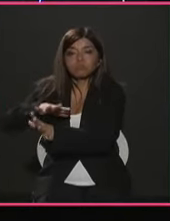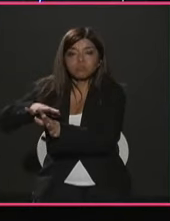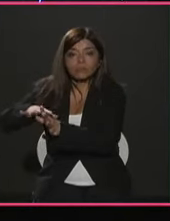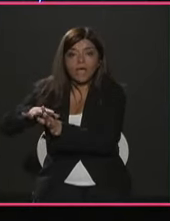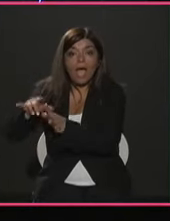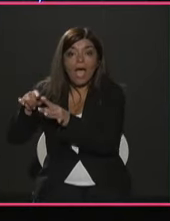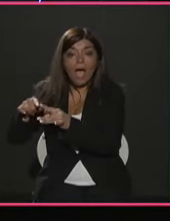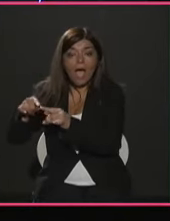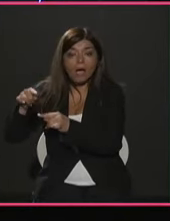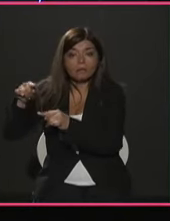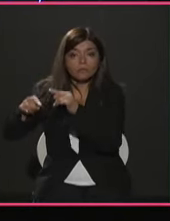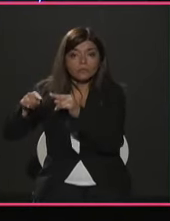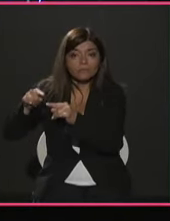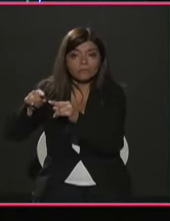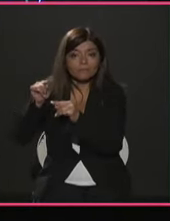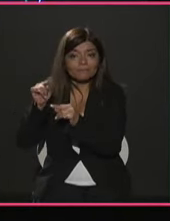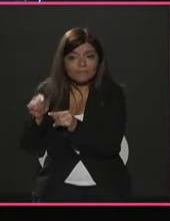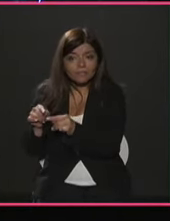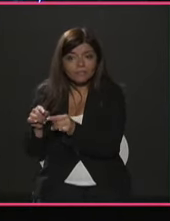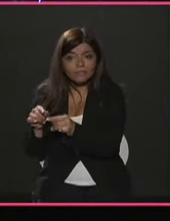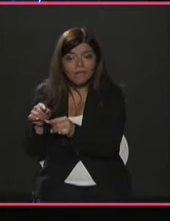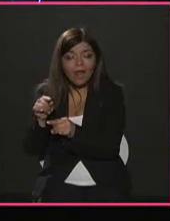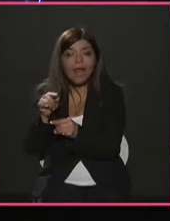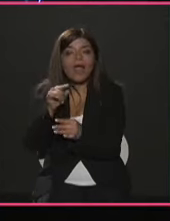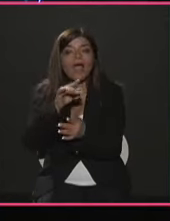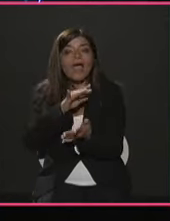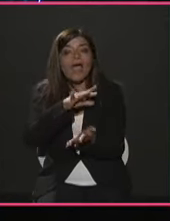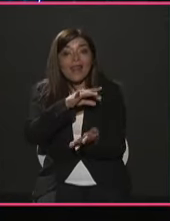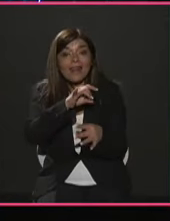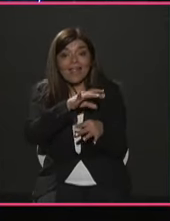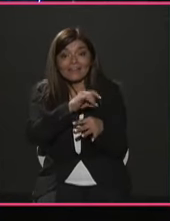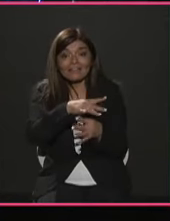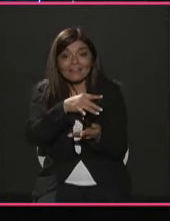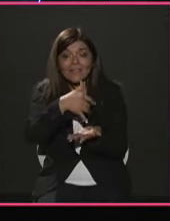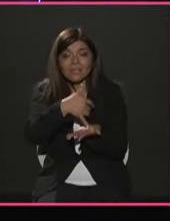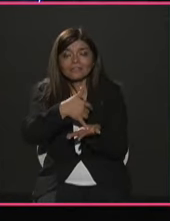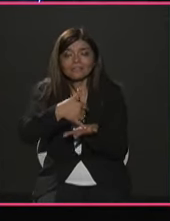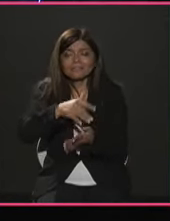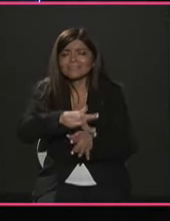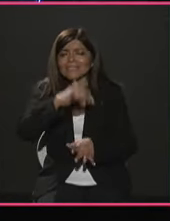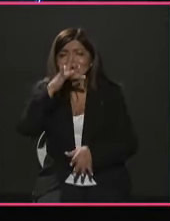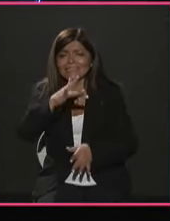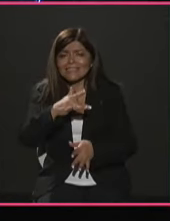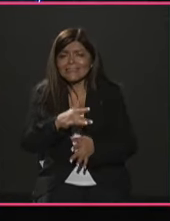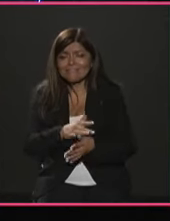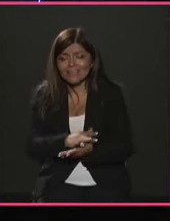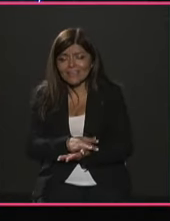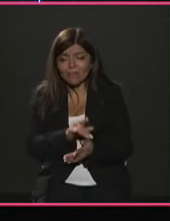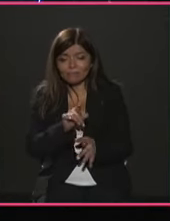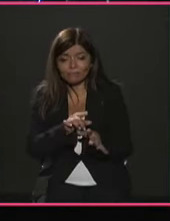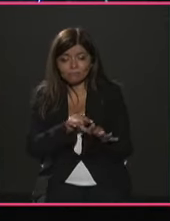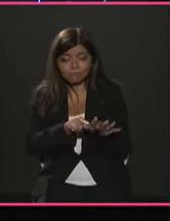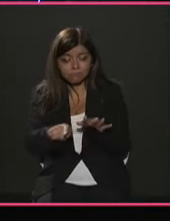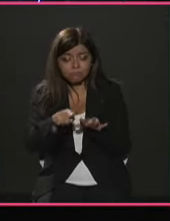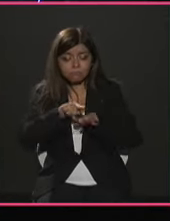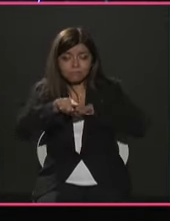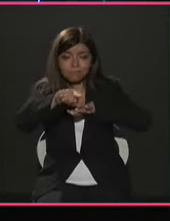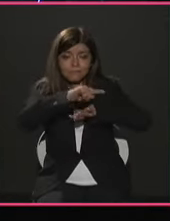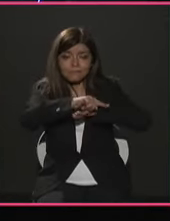proporcionalidad son extraordinariamente sensibles cada una de las piezas eh de su